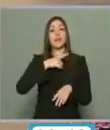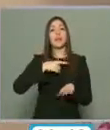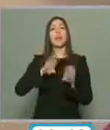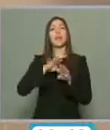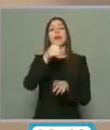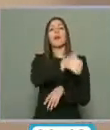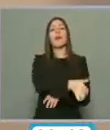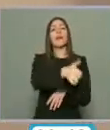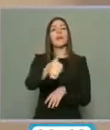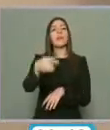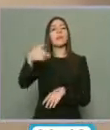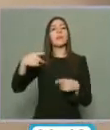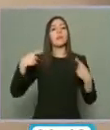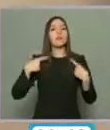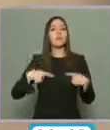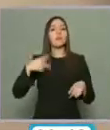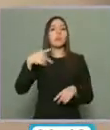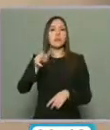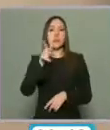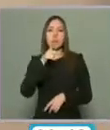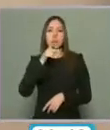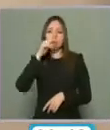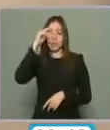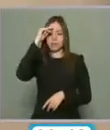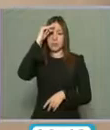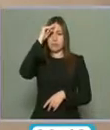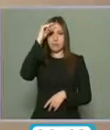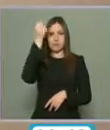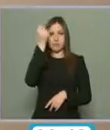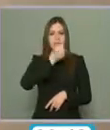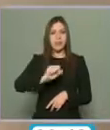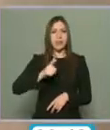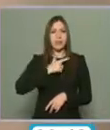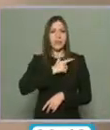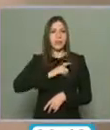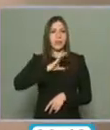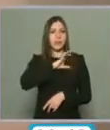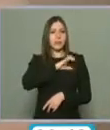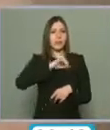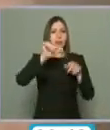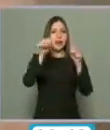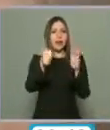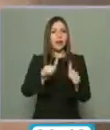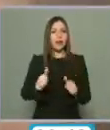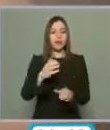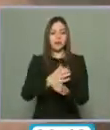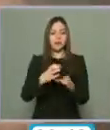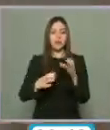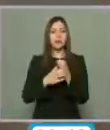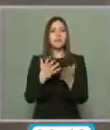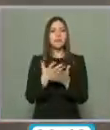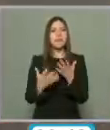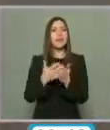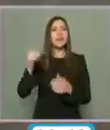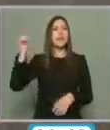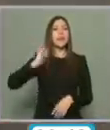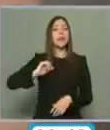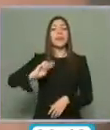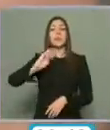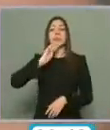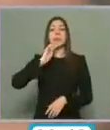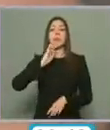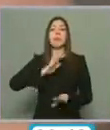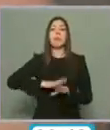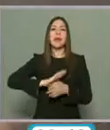la personalidad de su padre, un intelectual rígido, aficionado al arte y a las antigüedades. La madre es